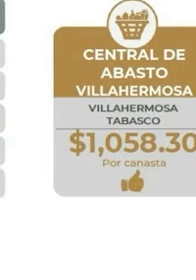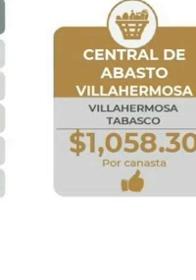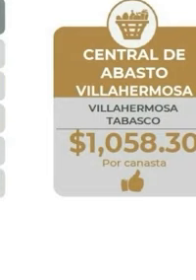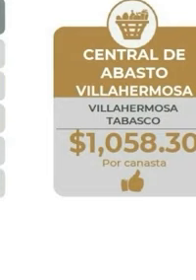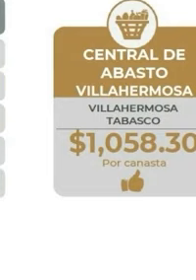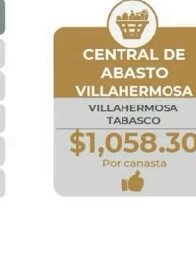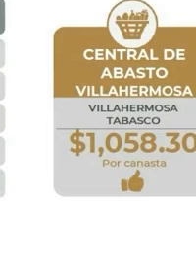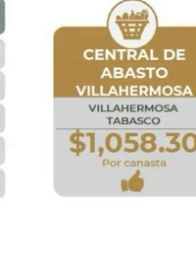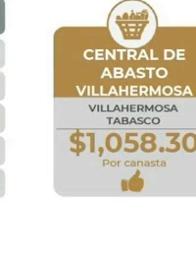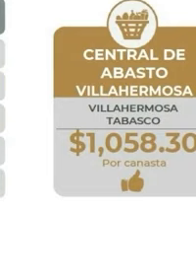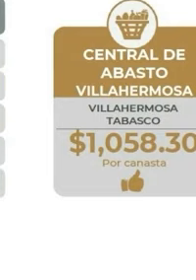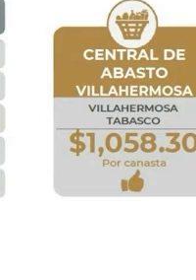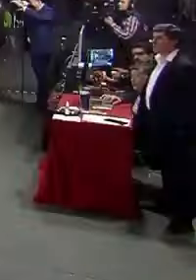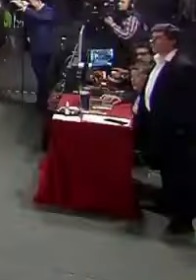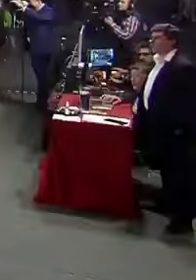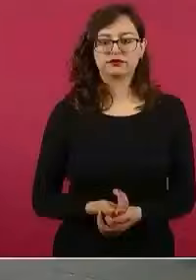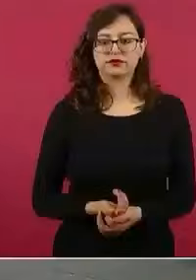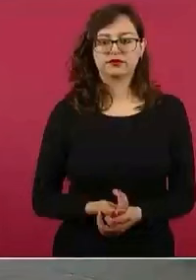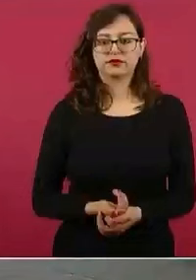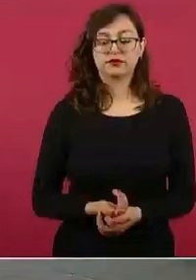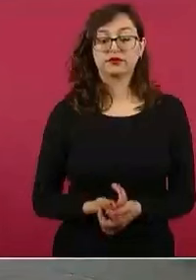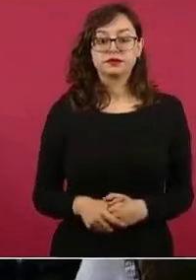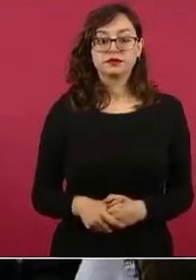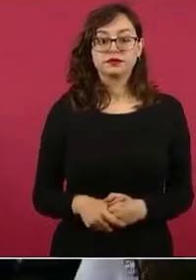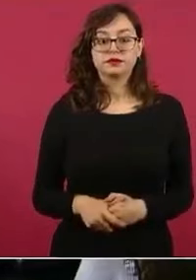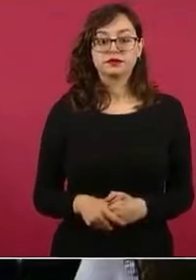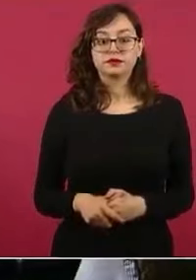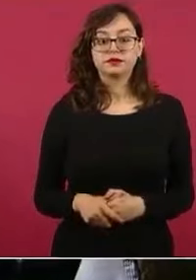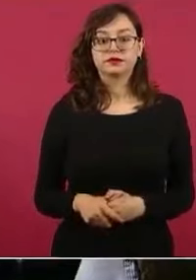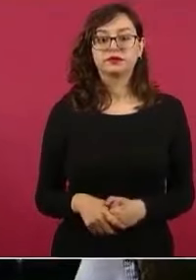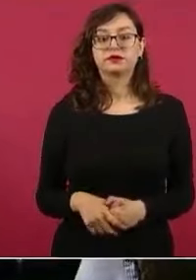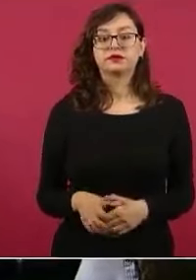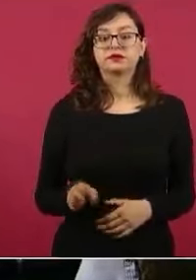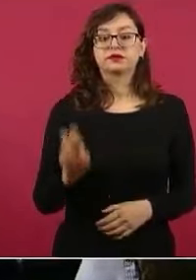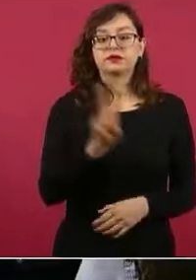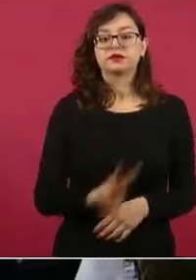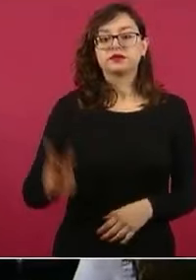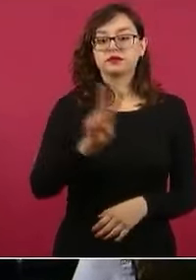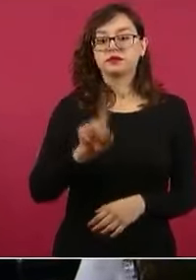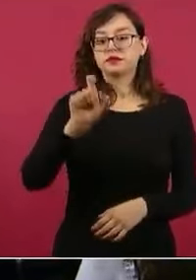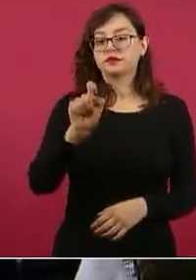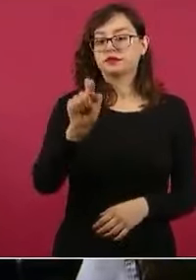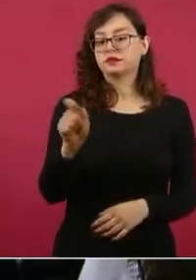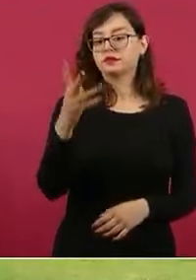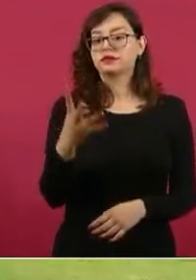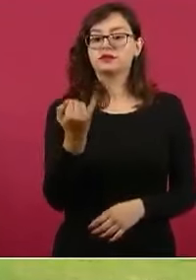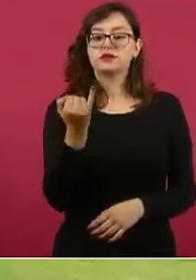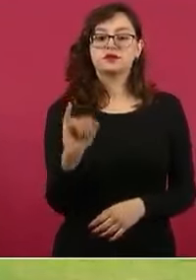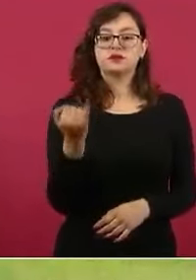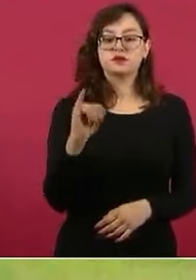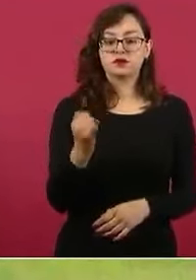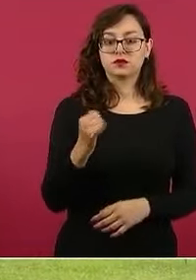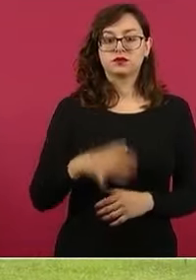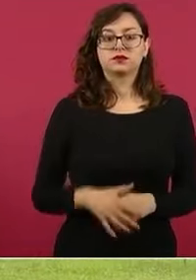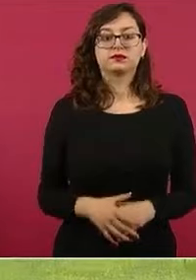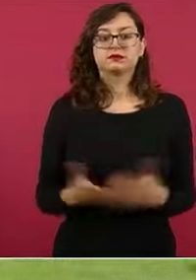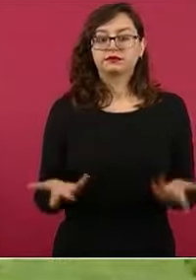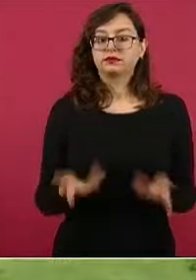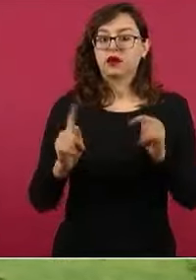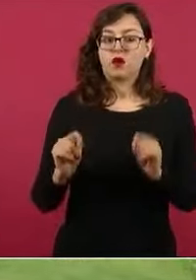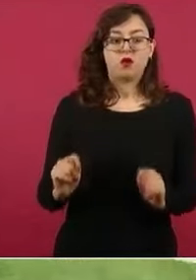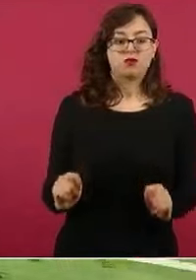la más económica. Muchas gracias. Vamos a ver los videos. Hoy es viernes 24 de junio y estamos en la torre